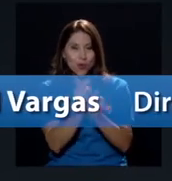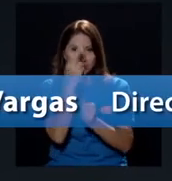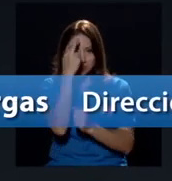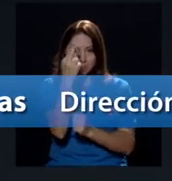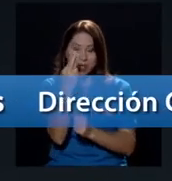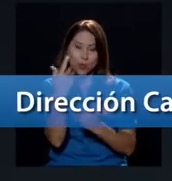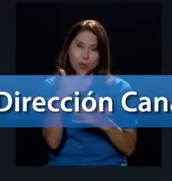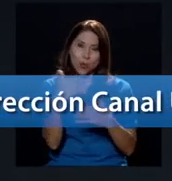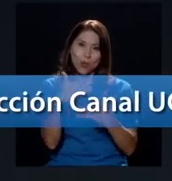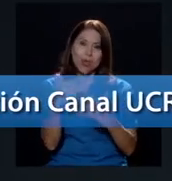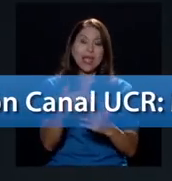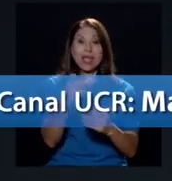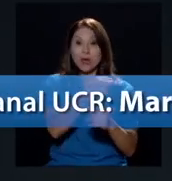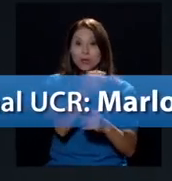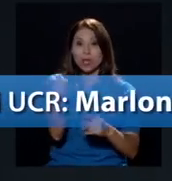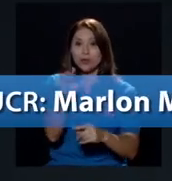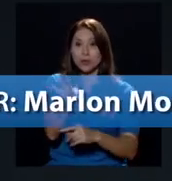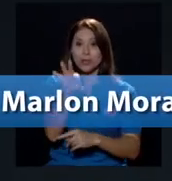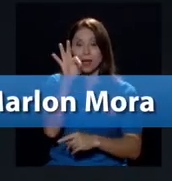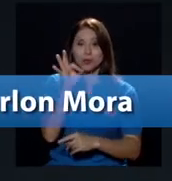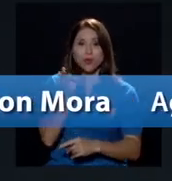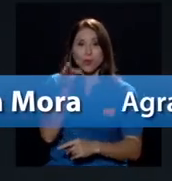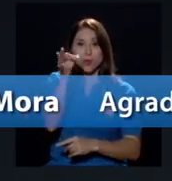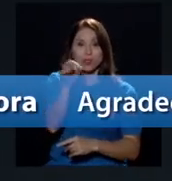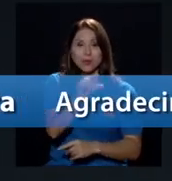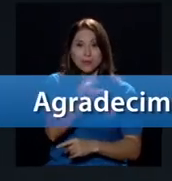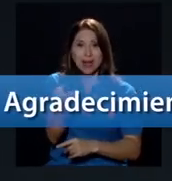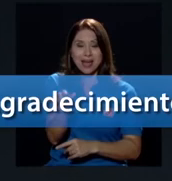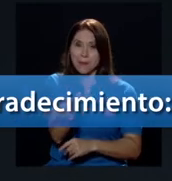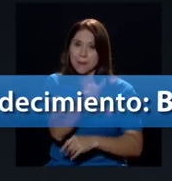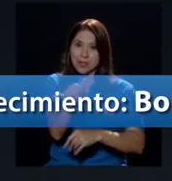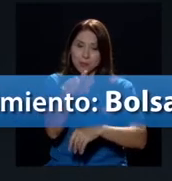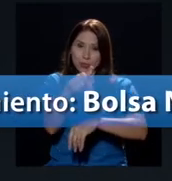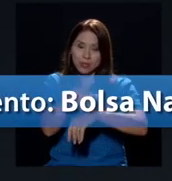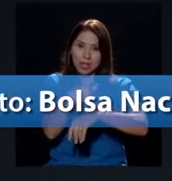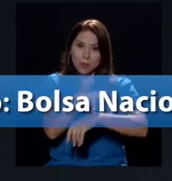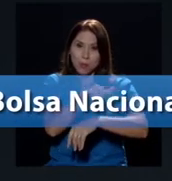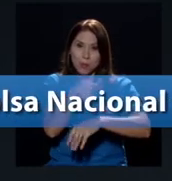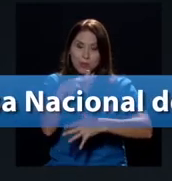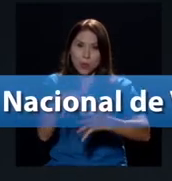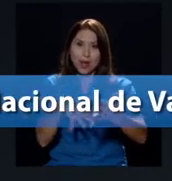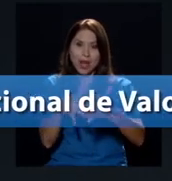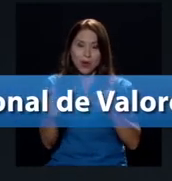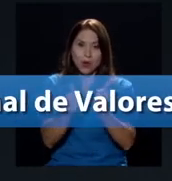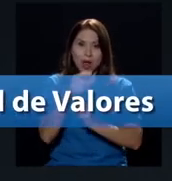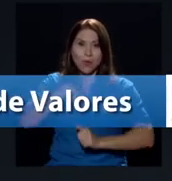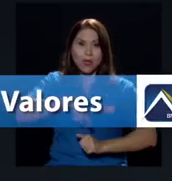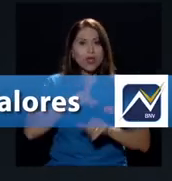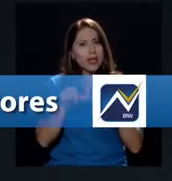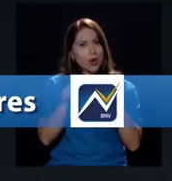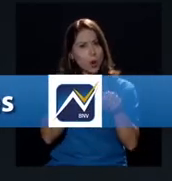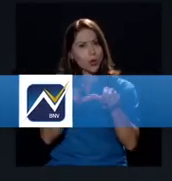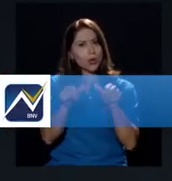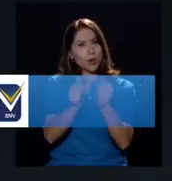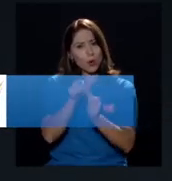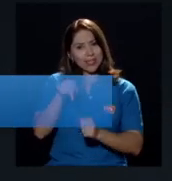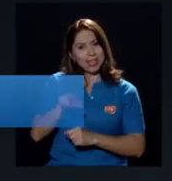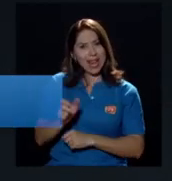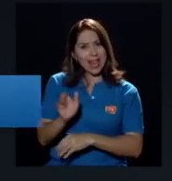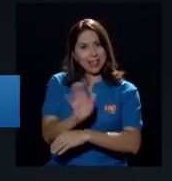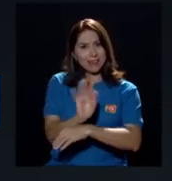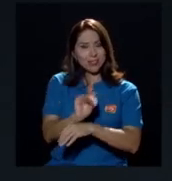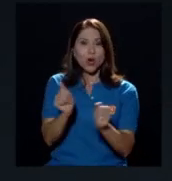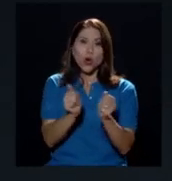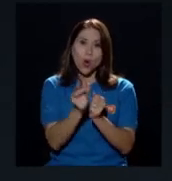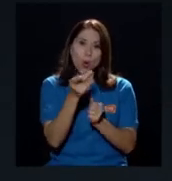a las amigas de amigos íntimos para que el próximo semana en los tiempos de circunstancias nos acompañen que se con este canal que con los impuestos